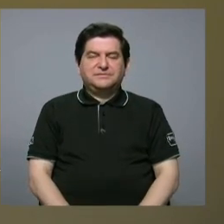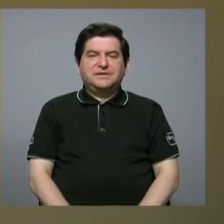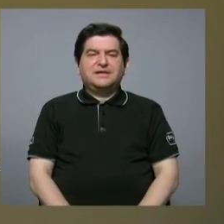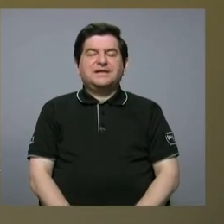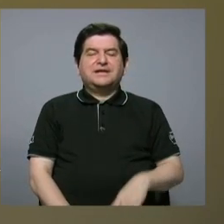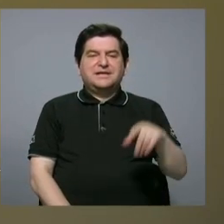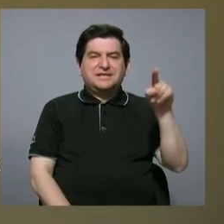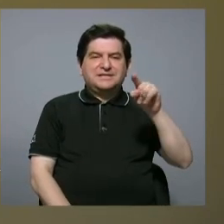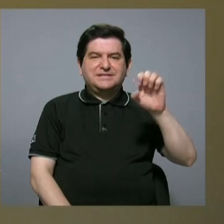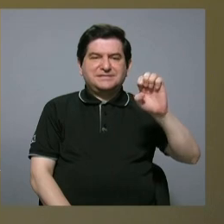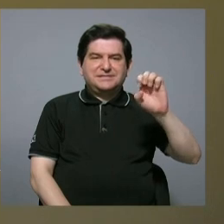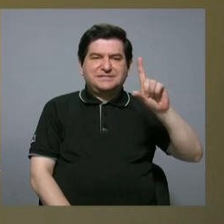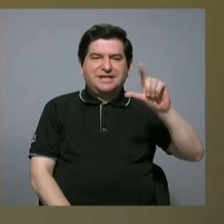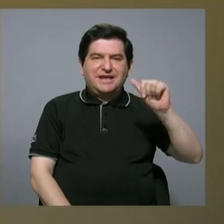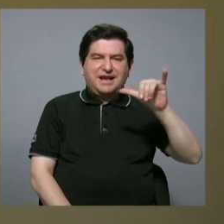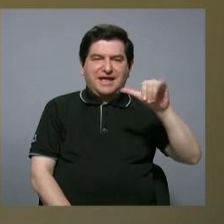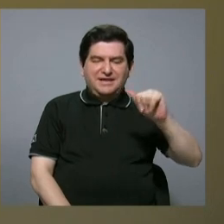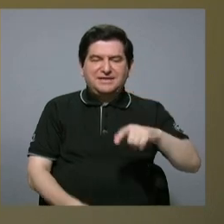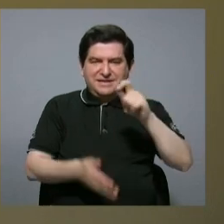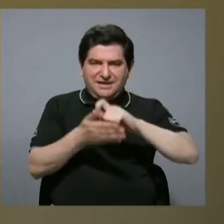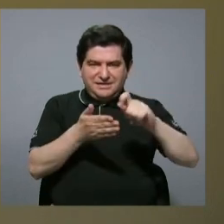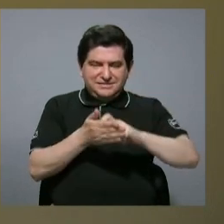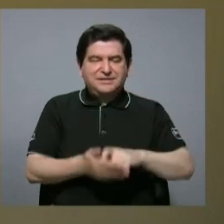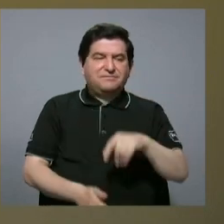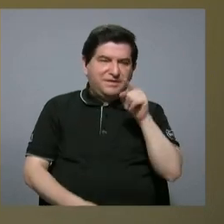Zelaya escribieron para la UNED,